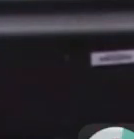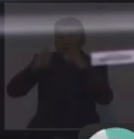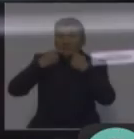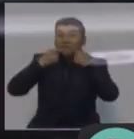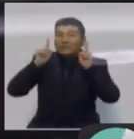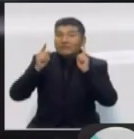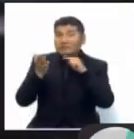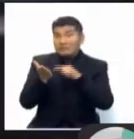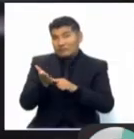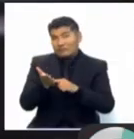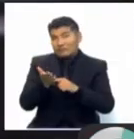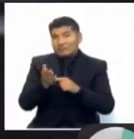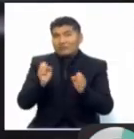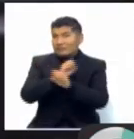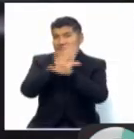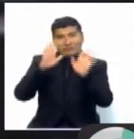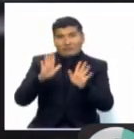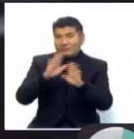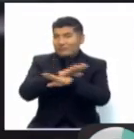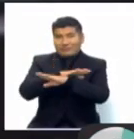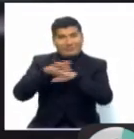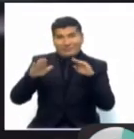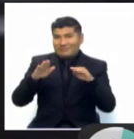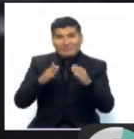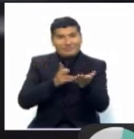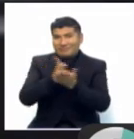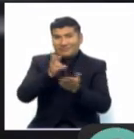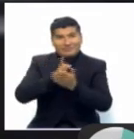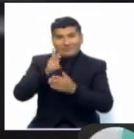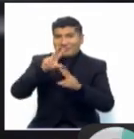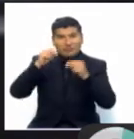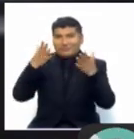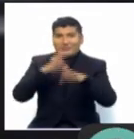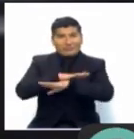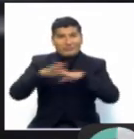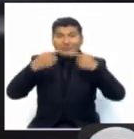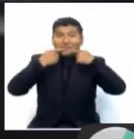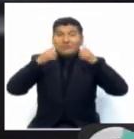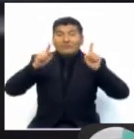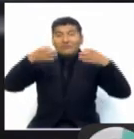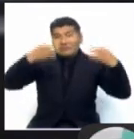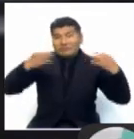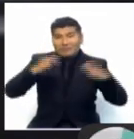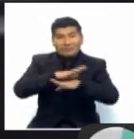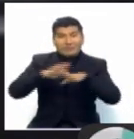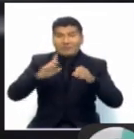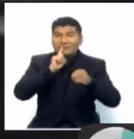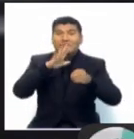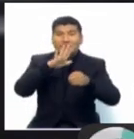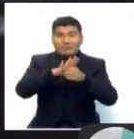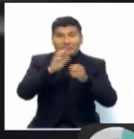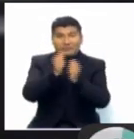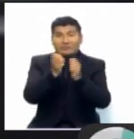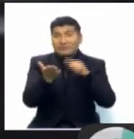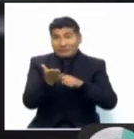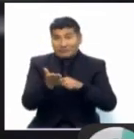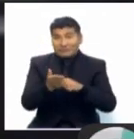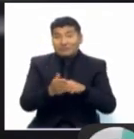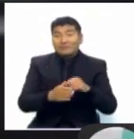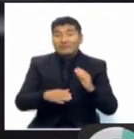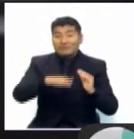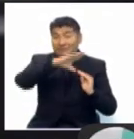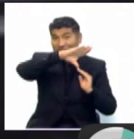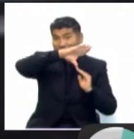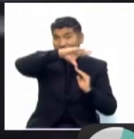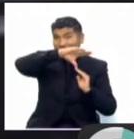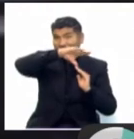manifestar eso, definitivamente está faltando a la verdad. No hay ninguna declaración, ningún compromiso en ese sentido. El embajador de Bolivia